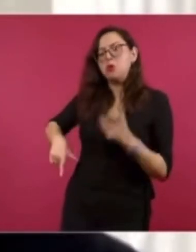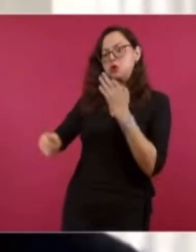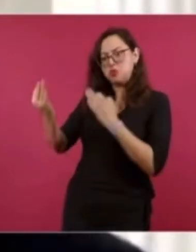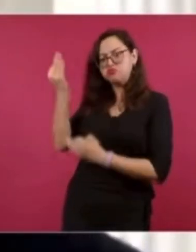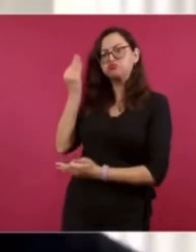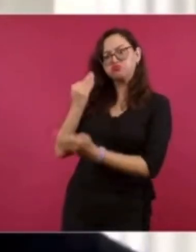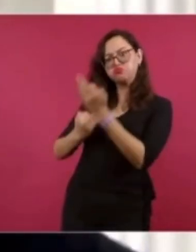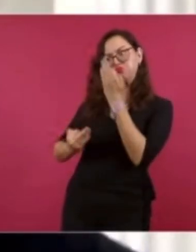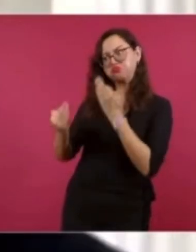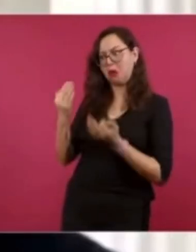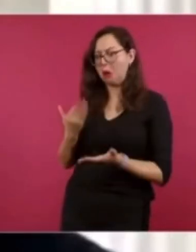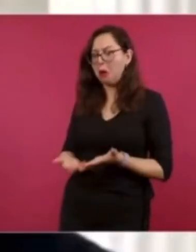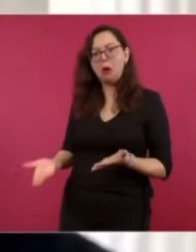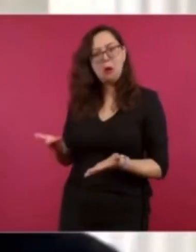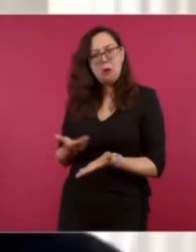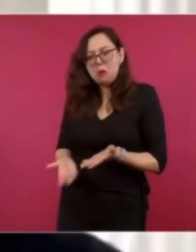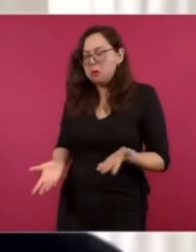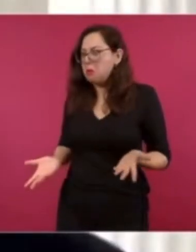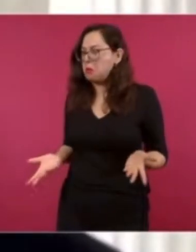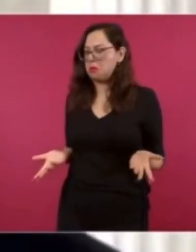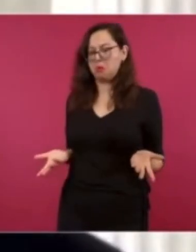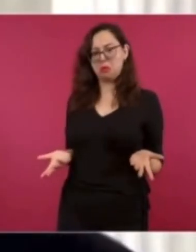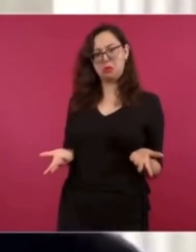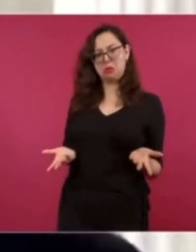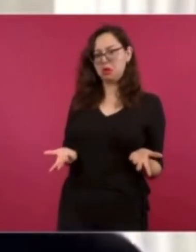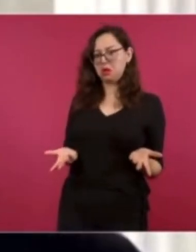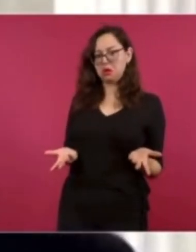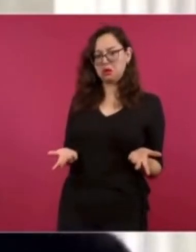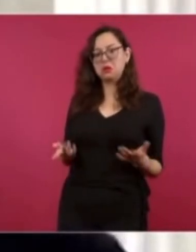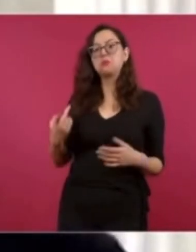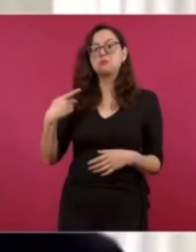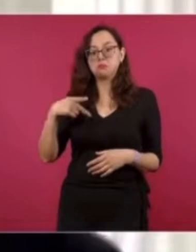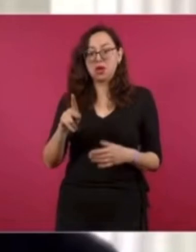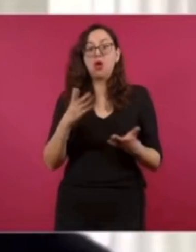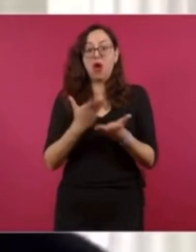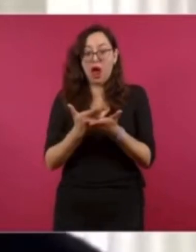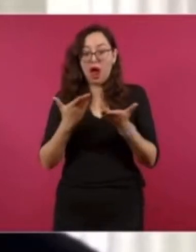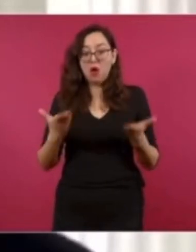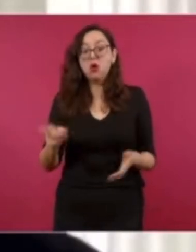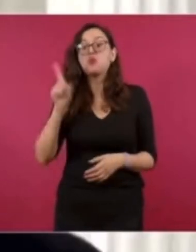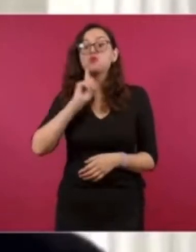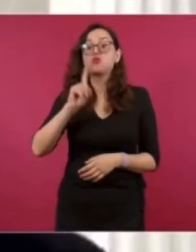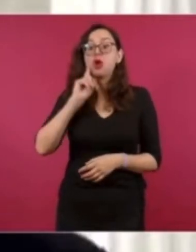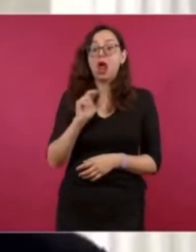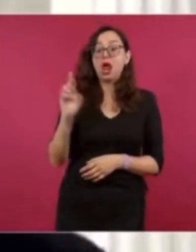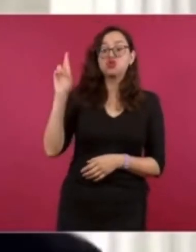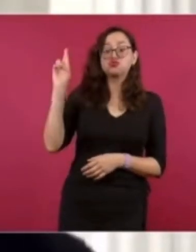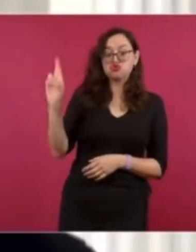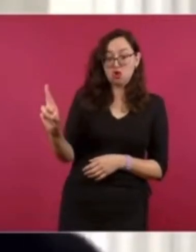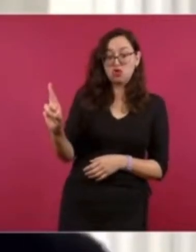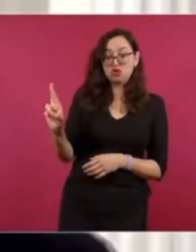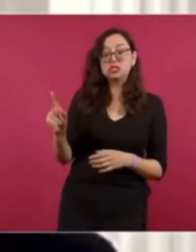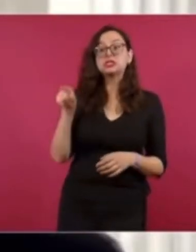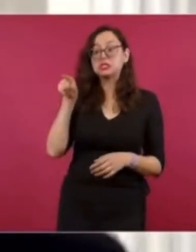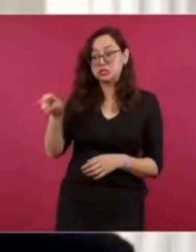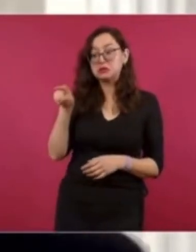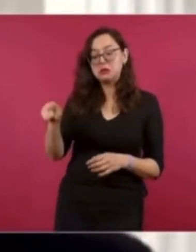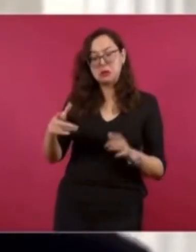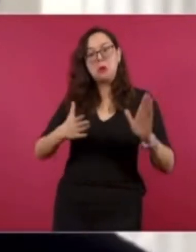más ni nada menos que lo que la propia Xóchitl le promete a todo el país. Un gobierno